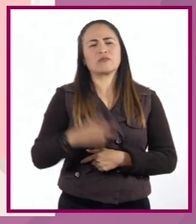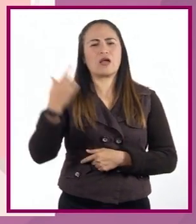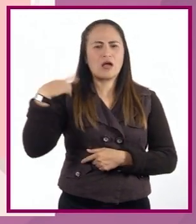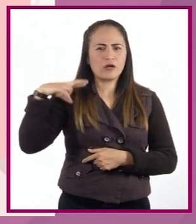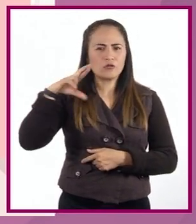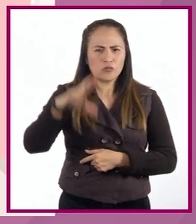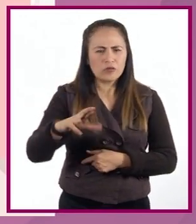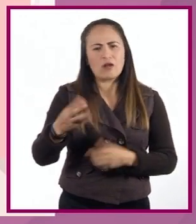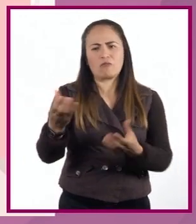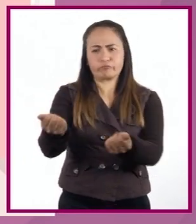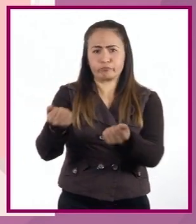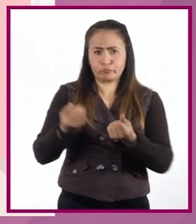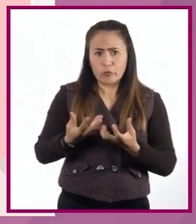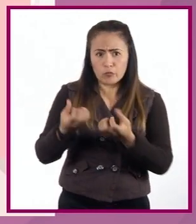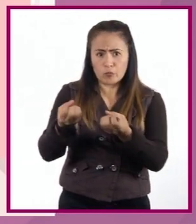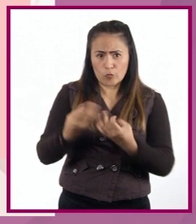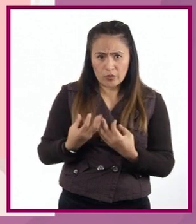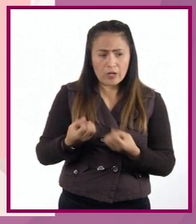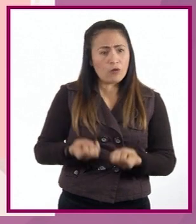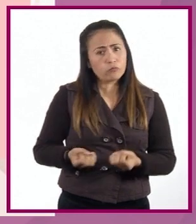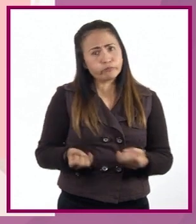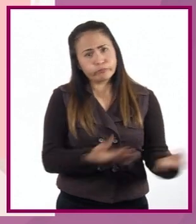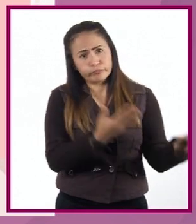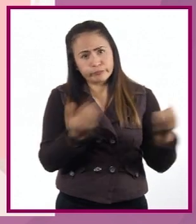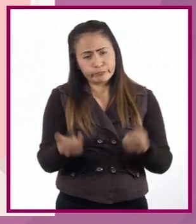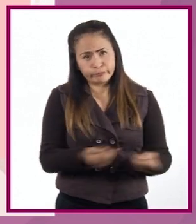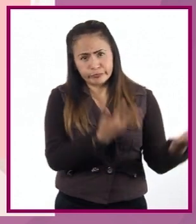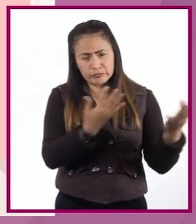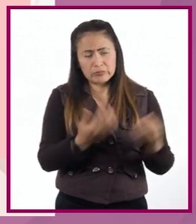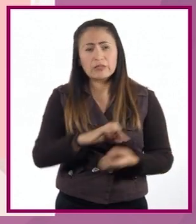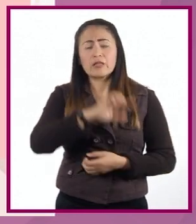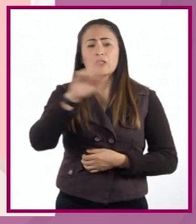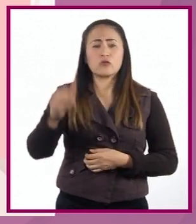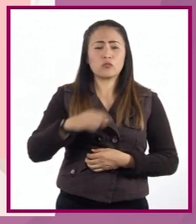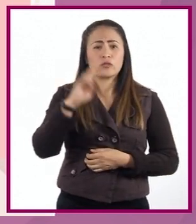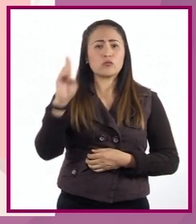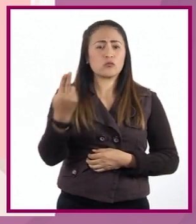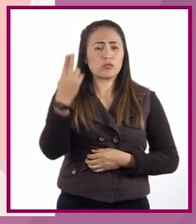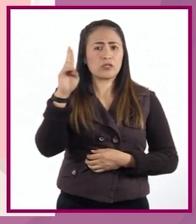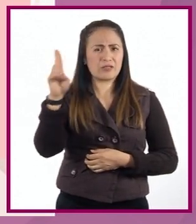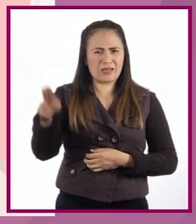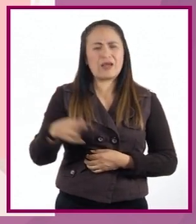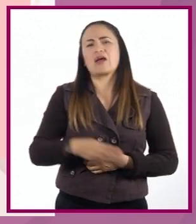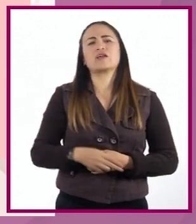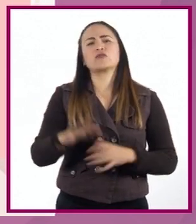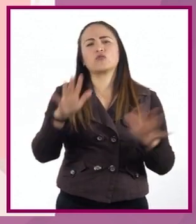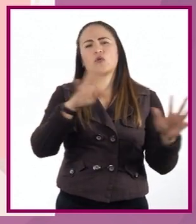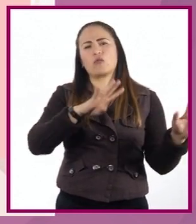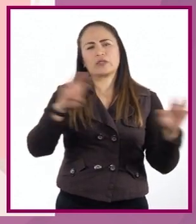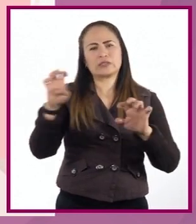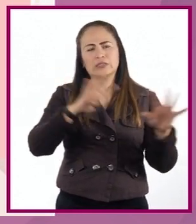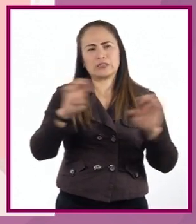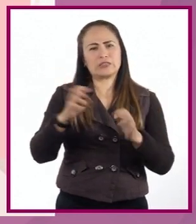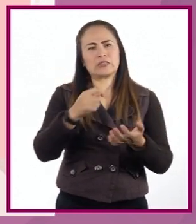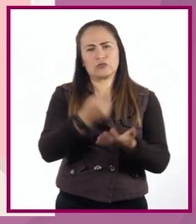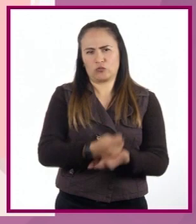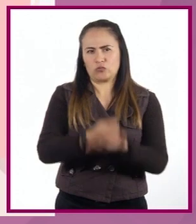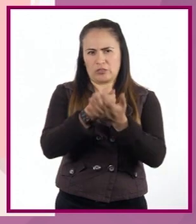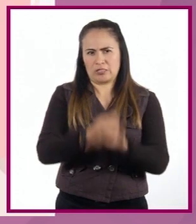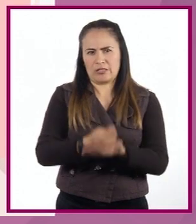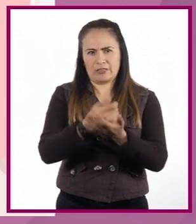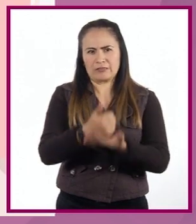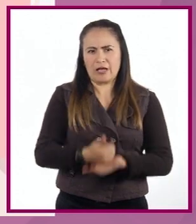y envío. Enseguida, la UNAM hizo llegar 900 toneladas de ayuda. Posteriormente,